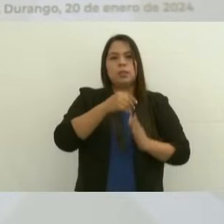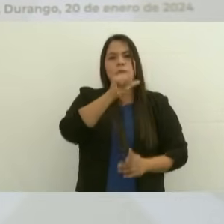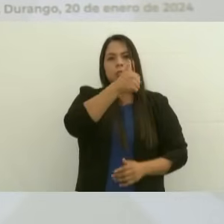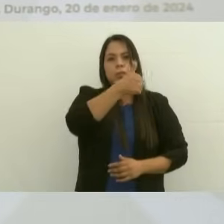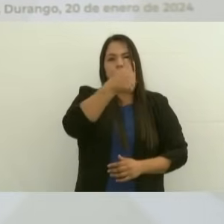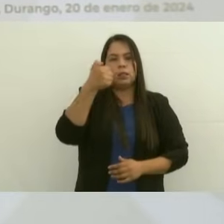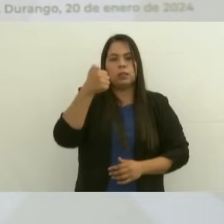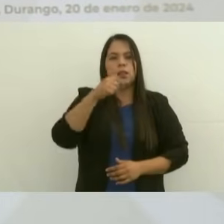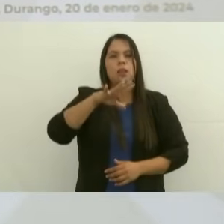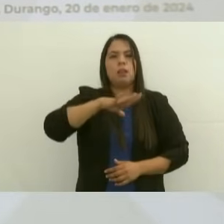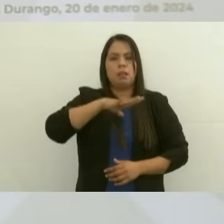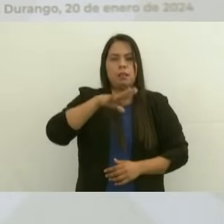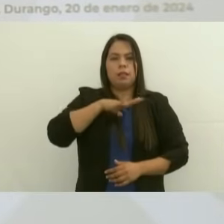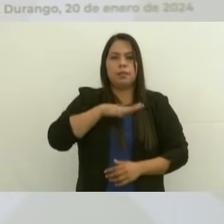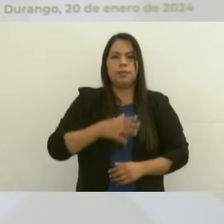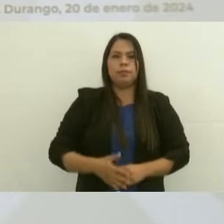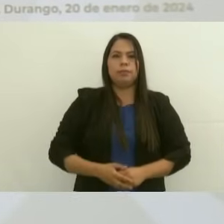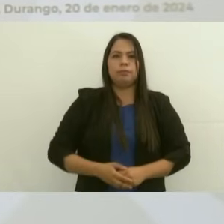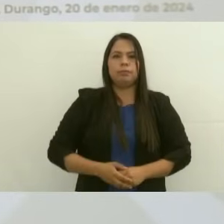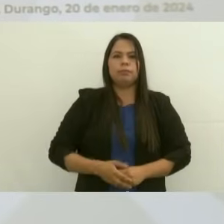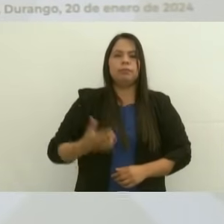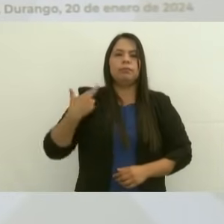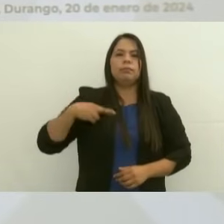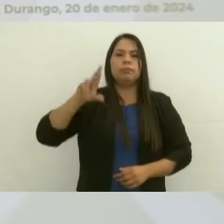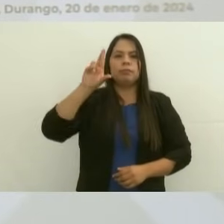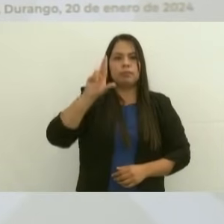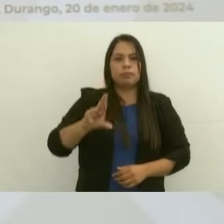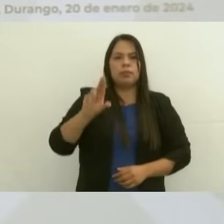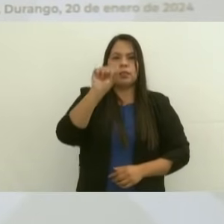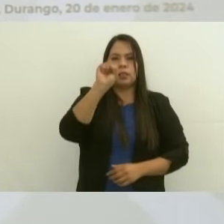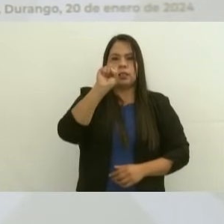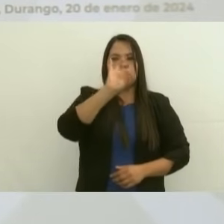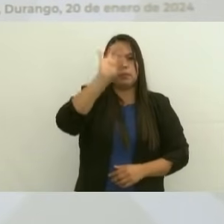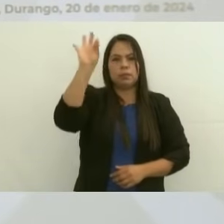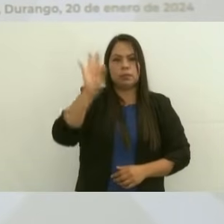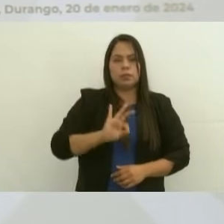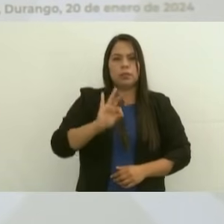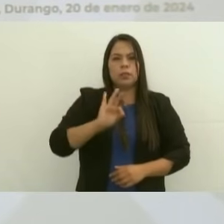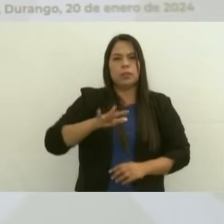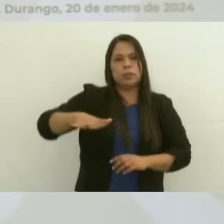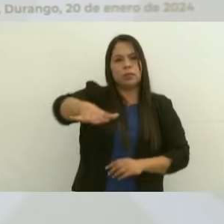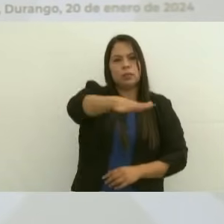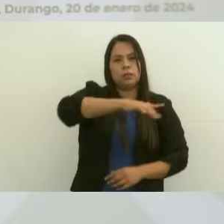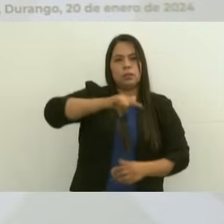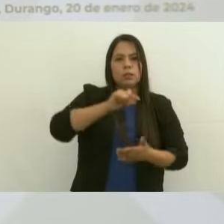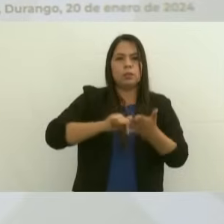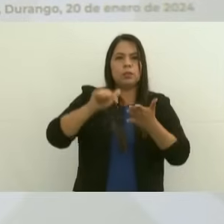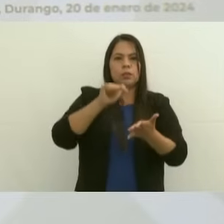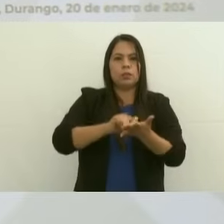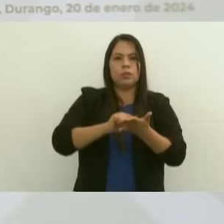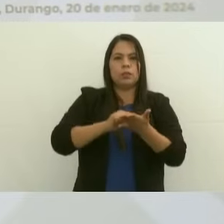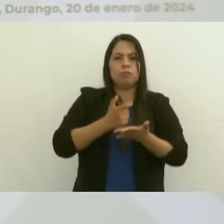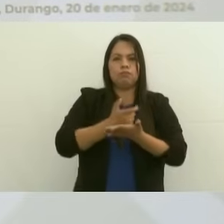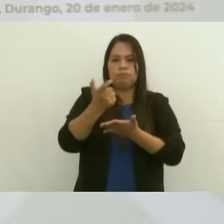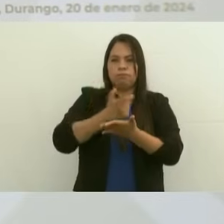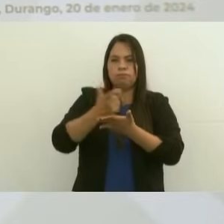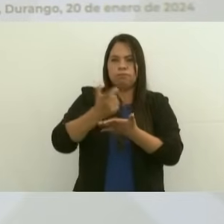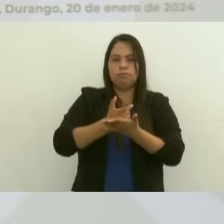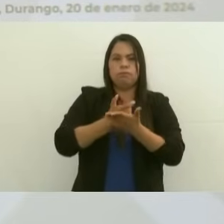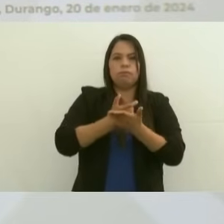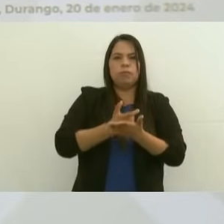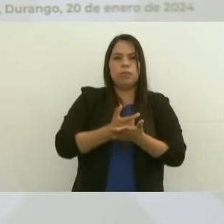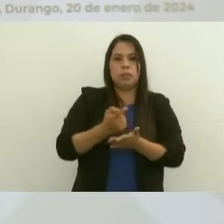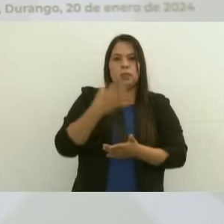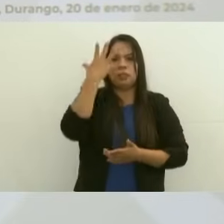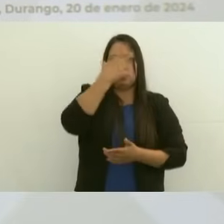4.643 existentes, representando el 60% de la atención en la entidad y una inversión en las escuelas de este bello estado